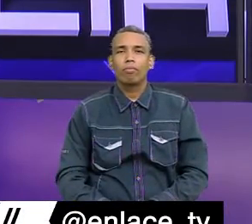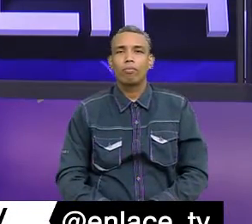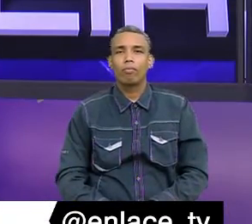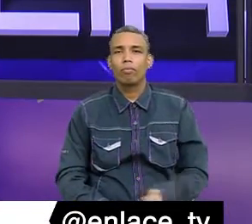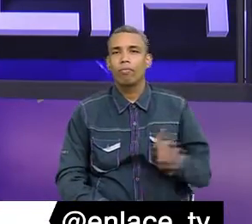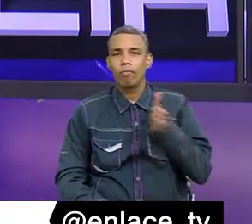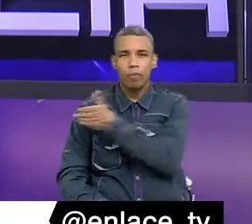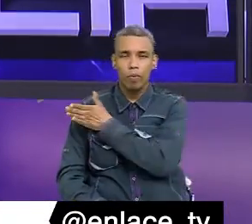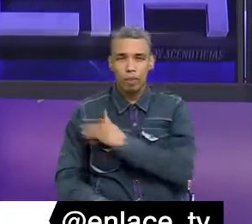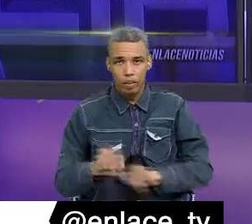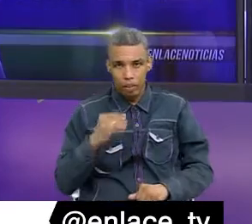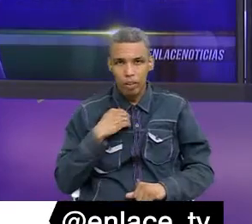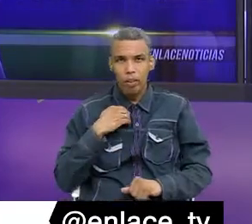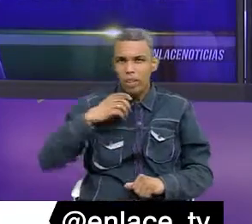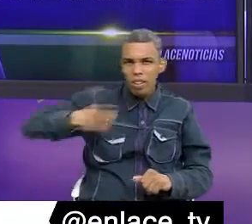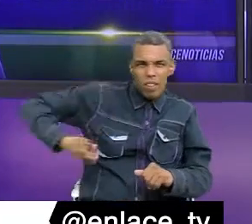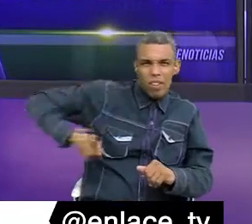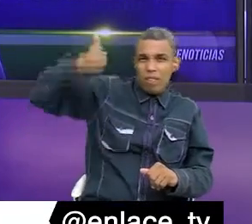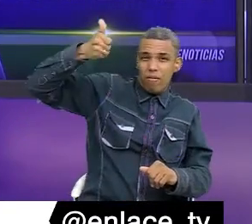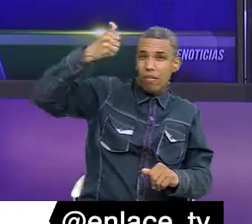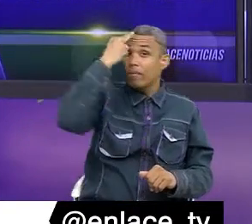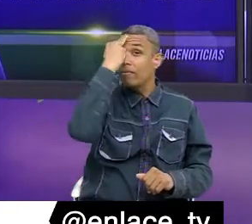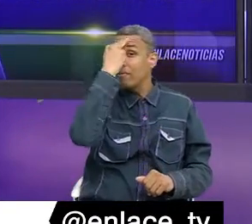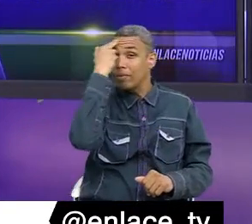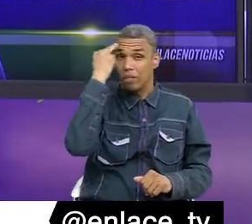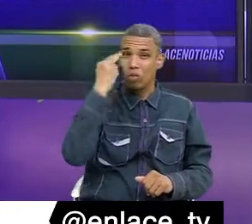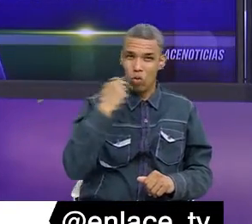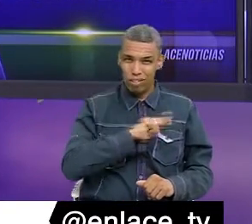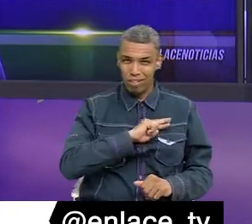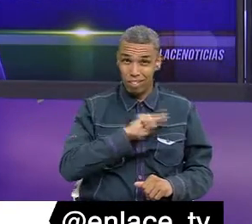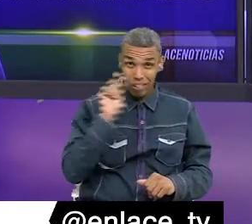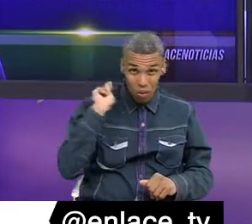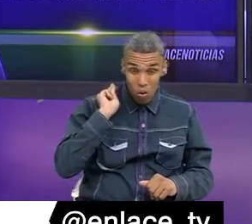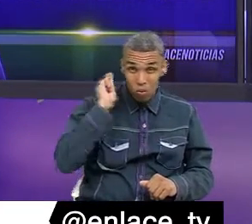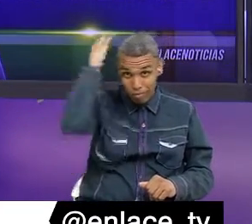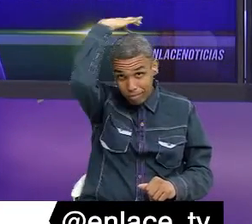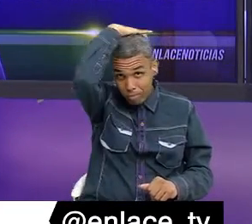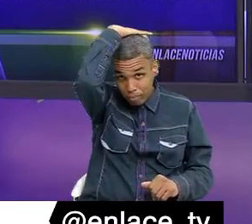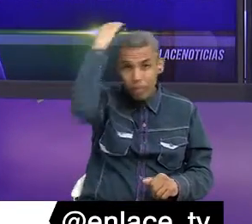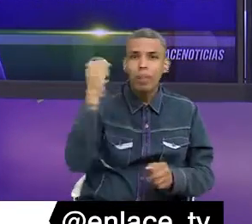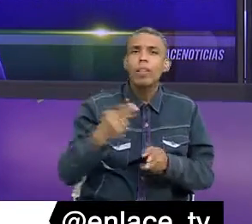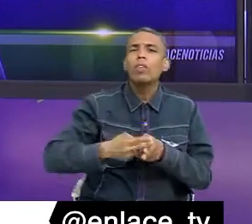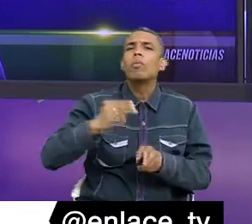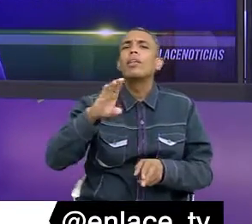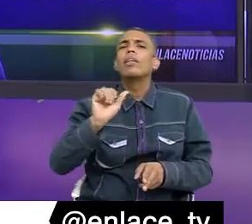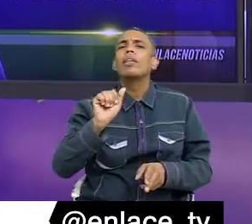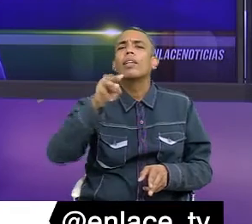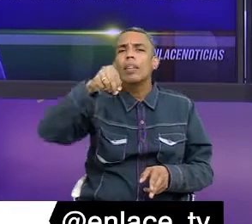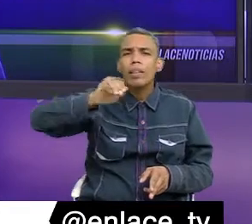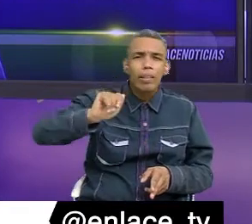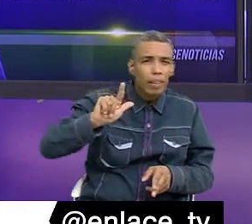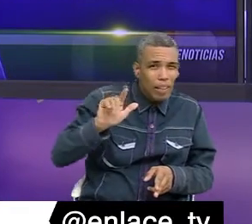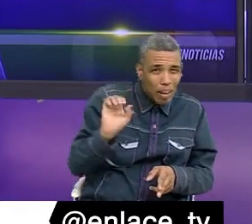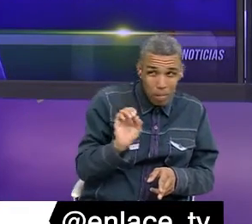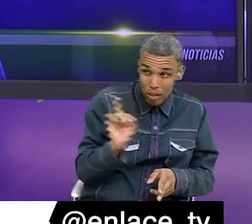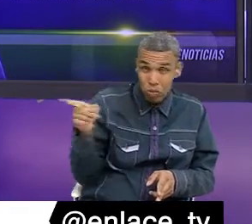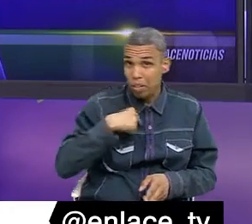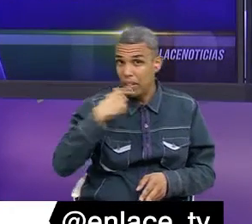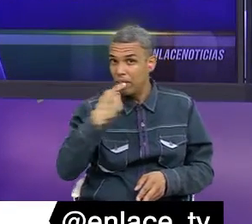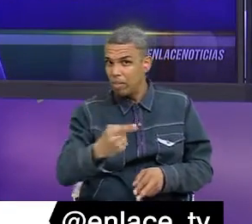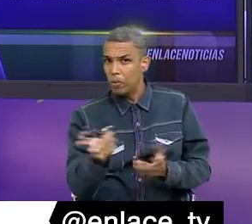Monseñor Camilo Fernando Castrellón, obispo de Barranca Bermeja, se pronunció sobre el proceso de paz. Habló específicamente sobre Barranca Bermeja y el